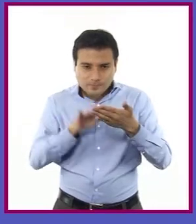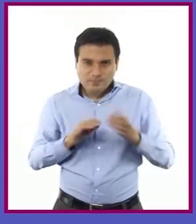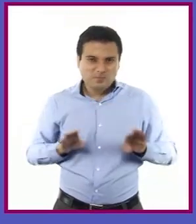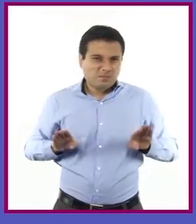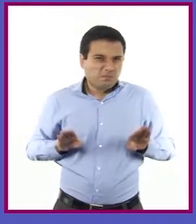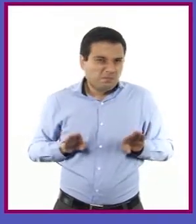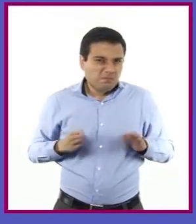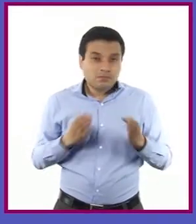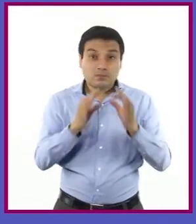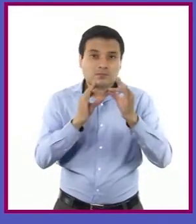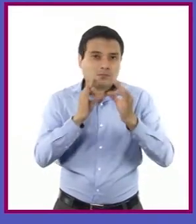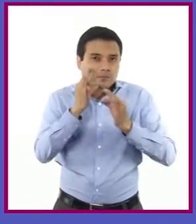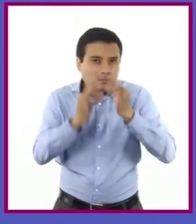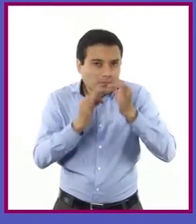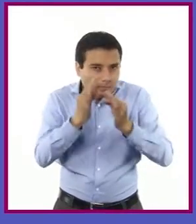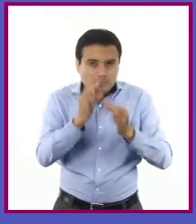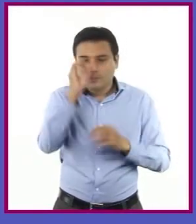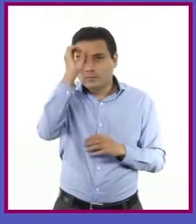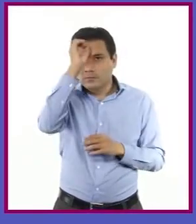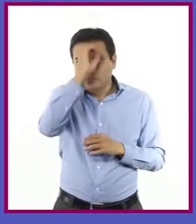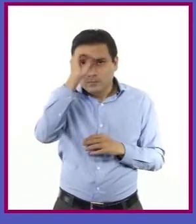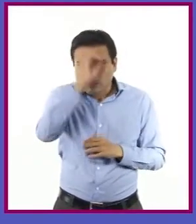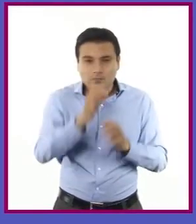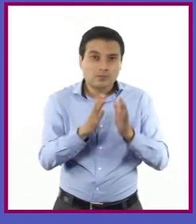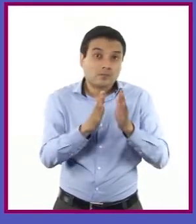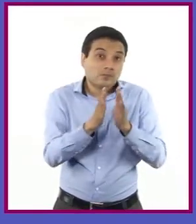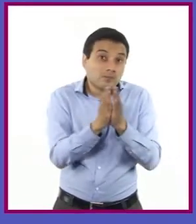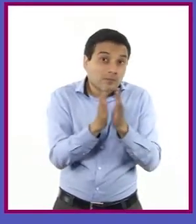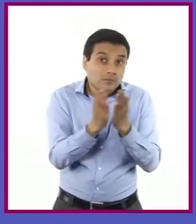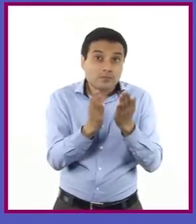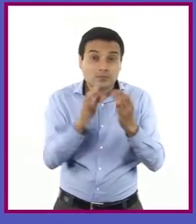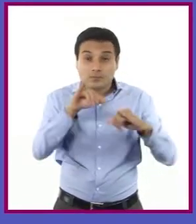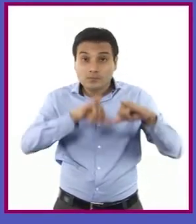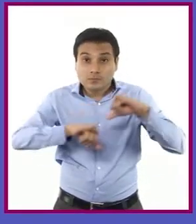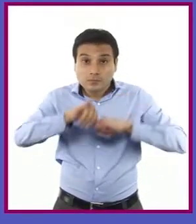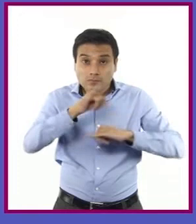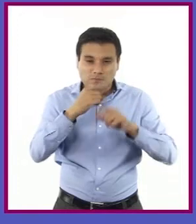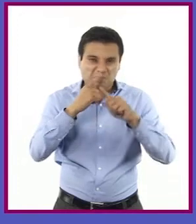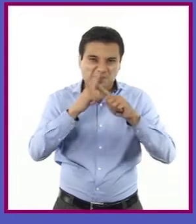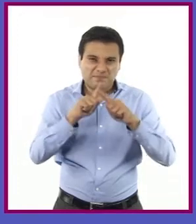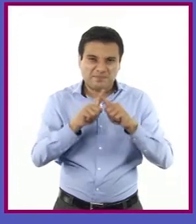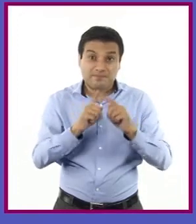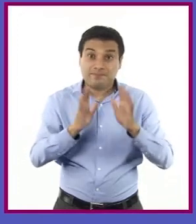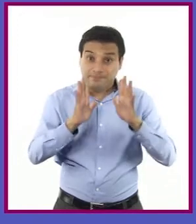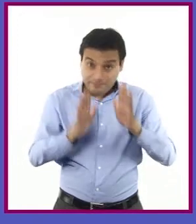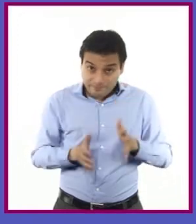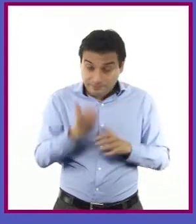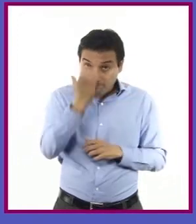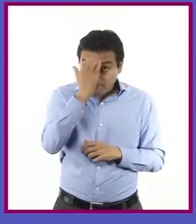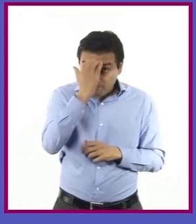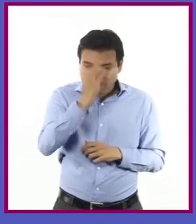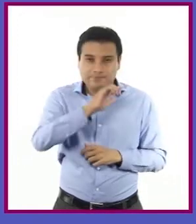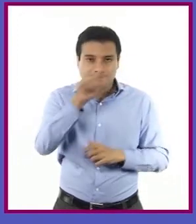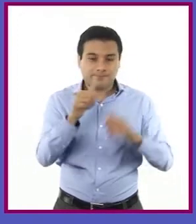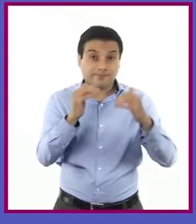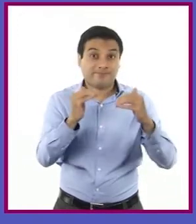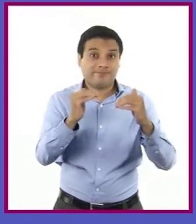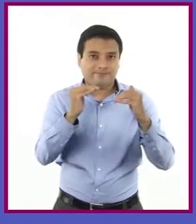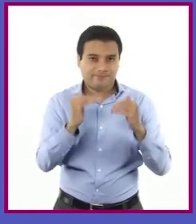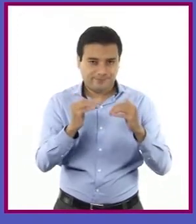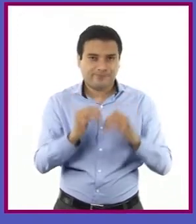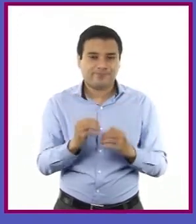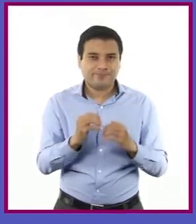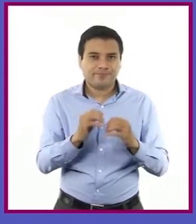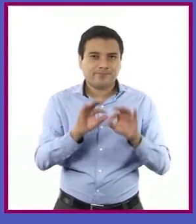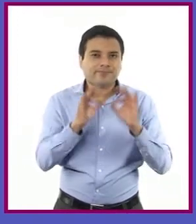un artículo de opinión, un libro de divulgación. Después debemos fijarnos en los indicadores